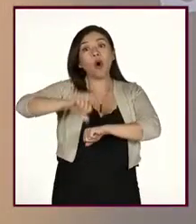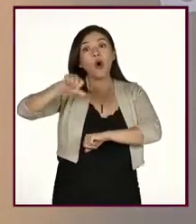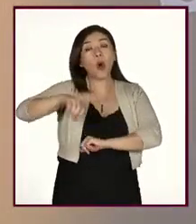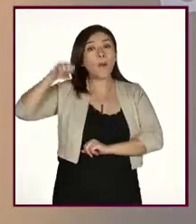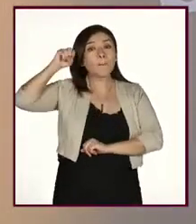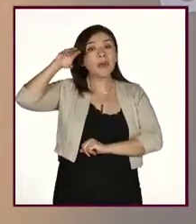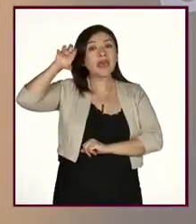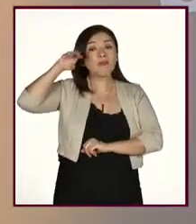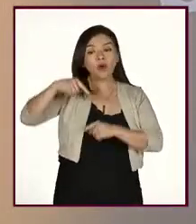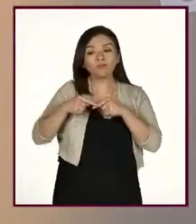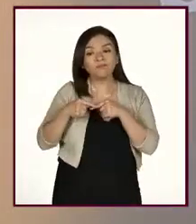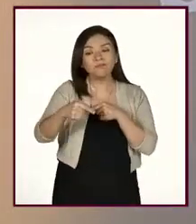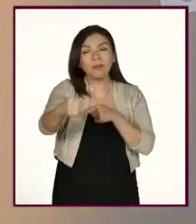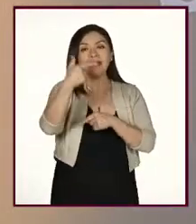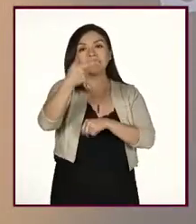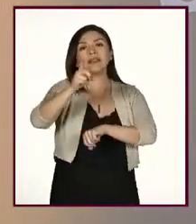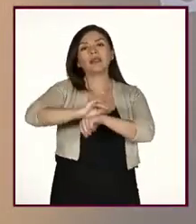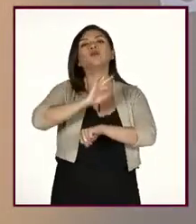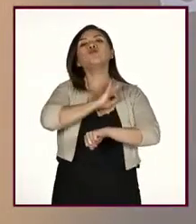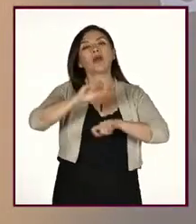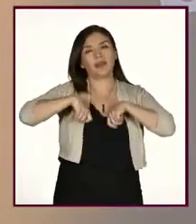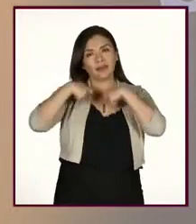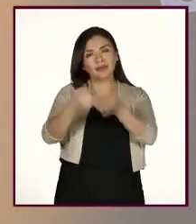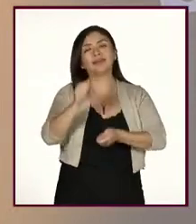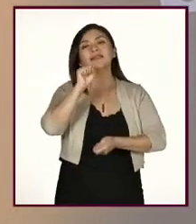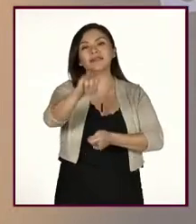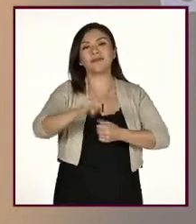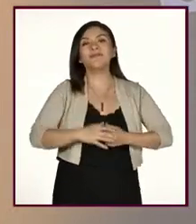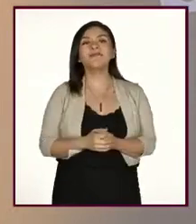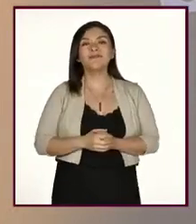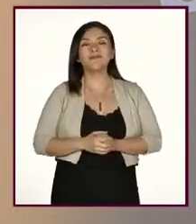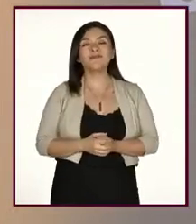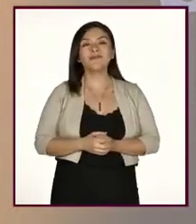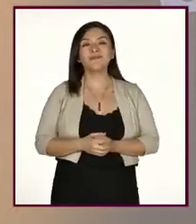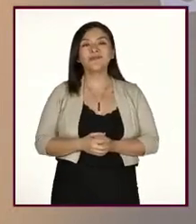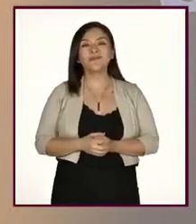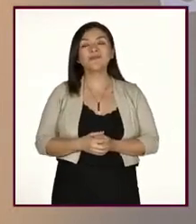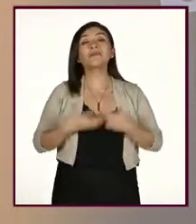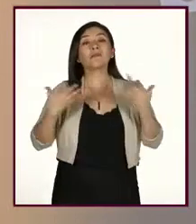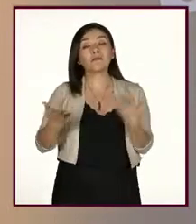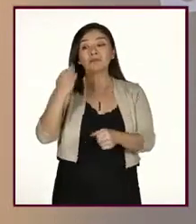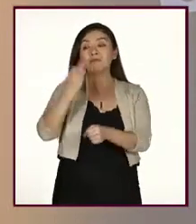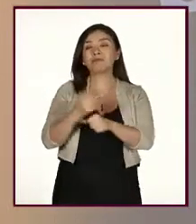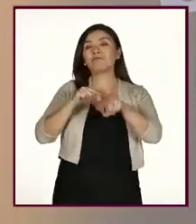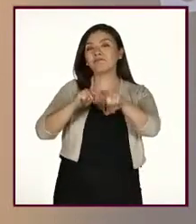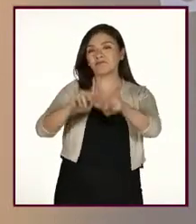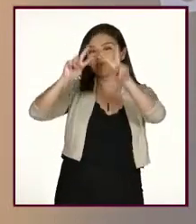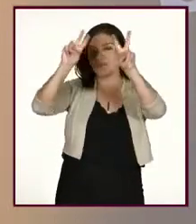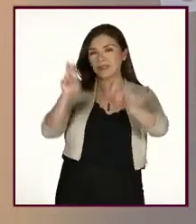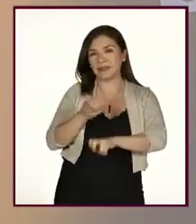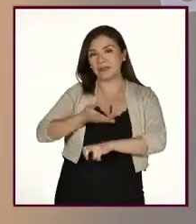fecha de transmisión en vivo para obtenerla, para obtener su constancia. Bueno, vamos a continuar con el tema.